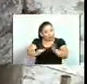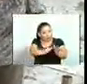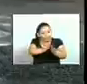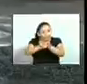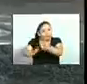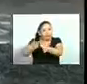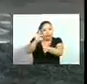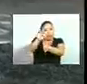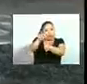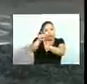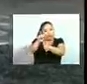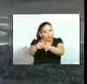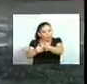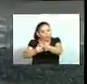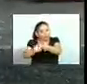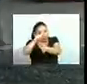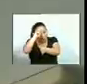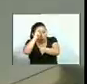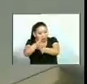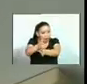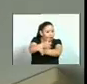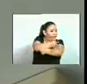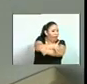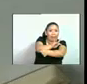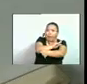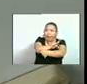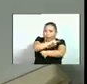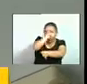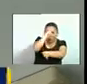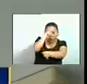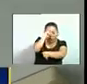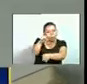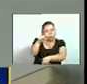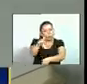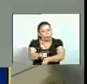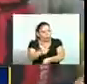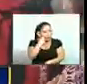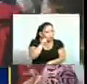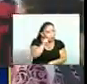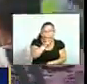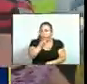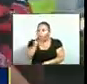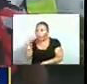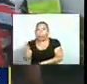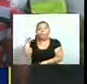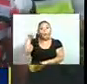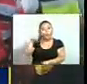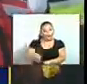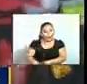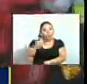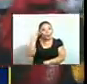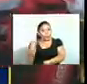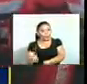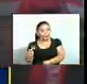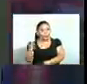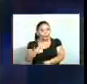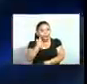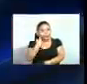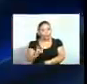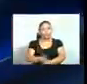reactivación de la economía tras varios meses de cierre por la pandemia. Tenemos un recuento de lo que se vivió durante la jornada a nivel nacional.